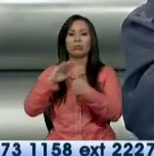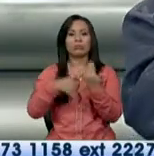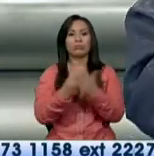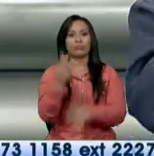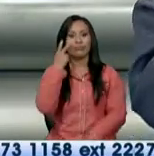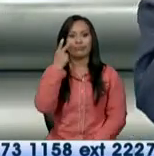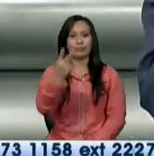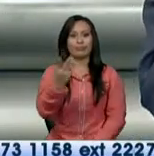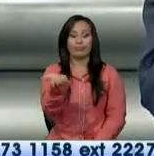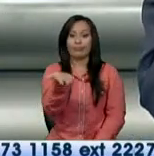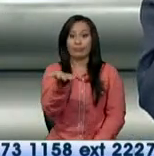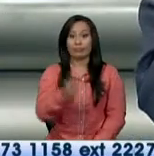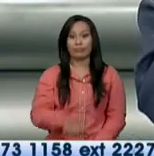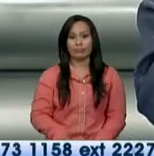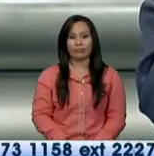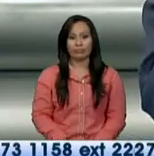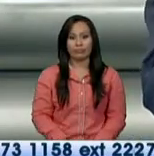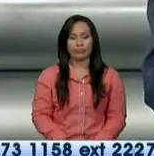Aquí están los detalles.